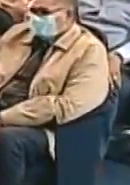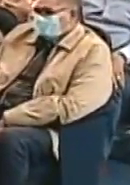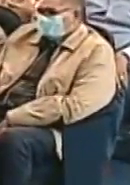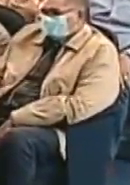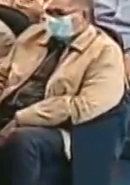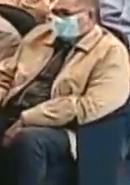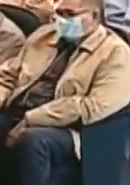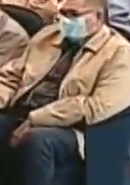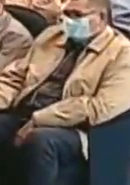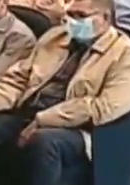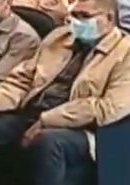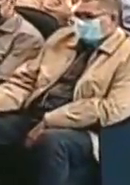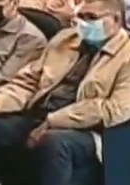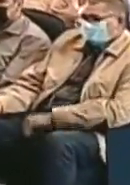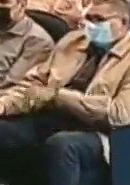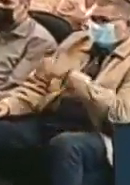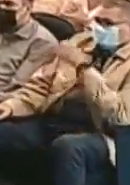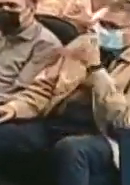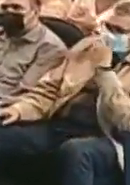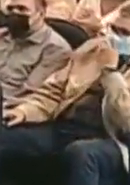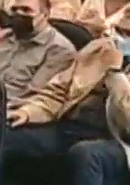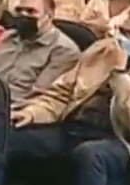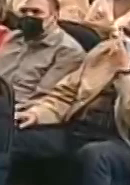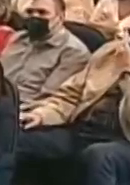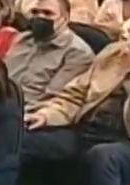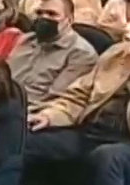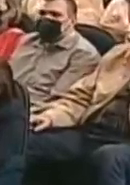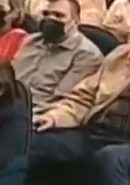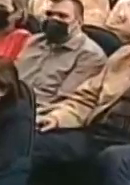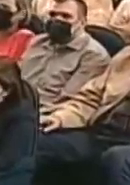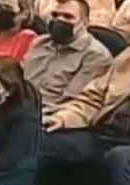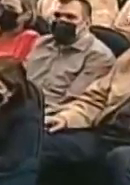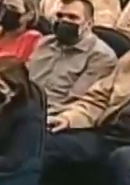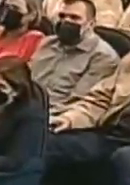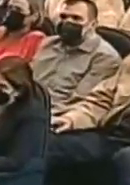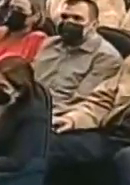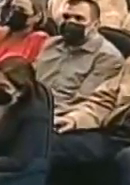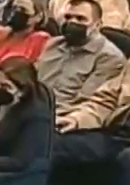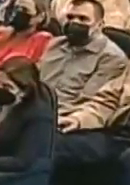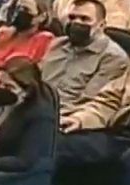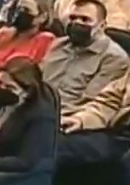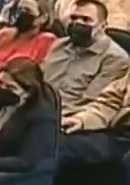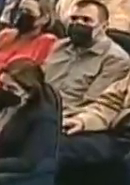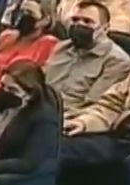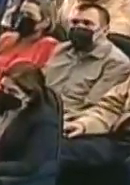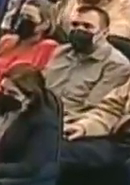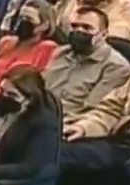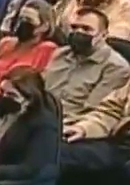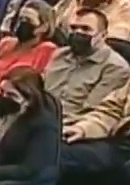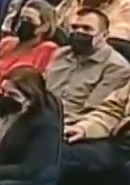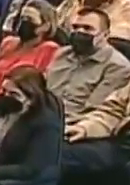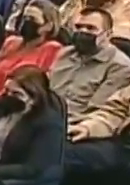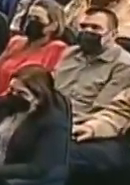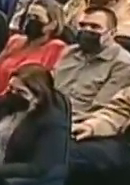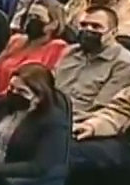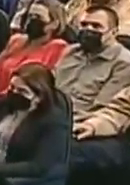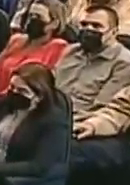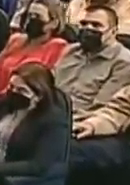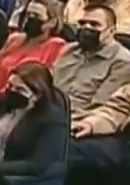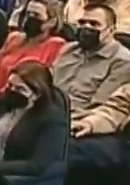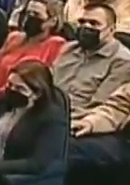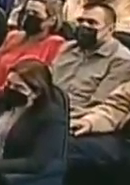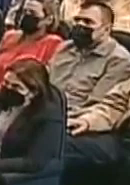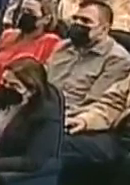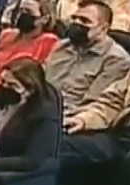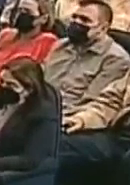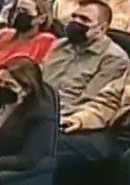hace 200 años. Hoy, fue tal día como hoy, fue el día final de esa entrevista que duró 2 días.